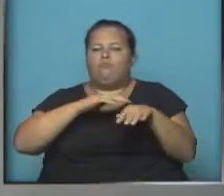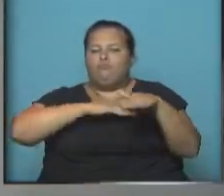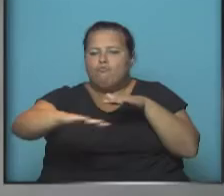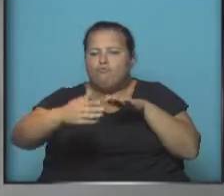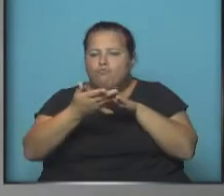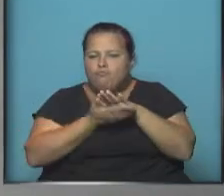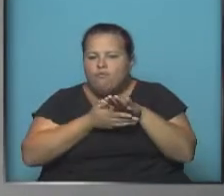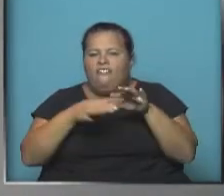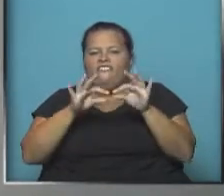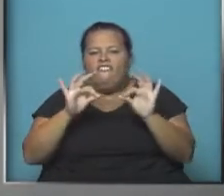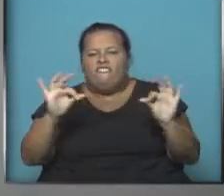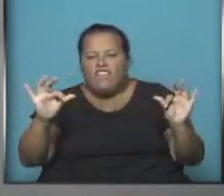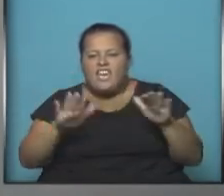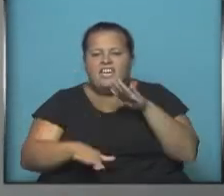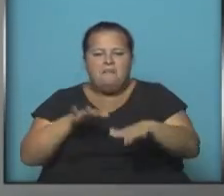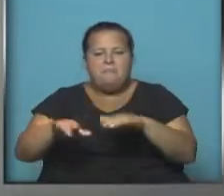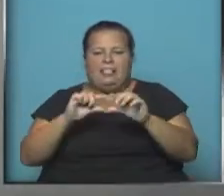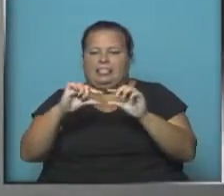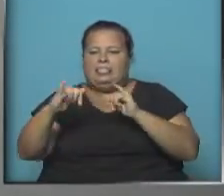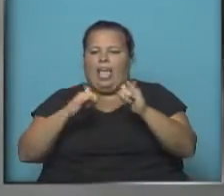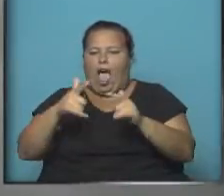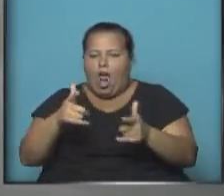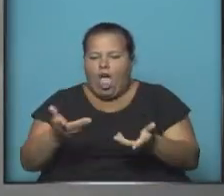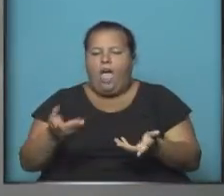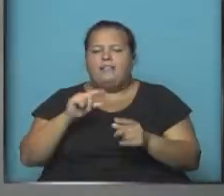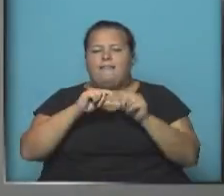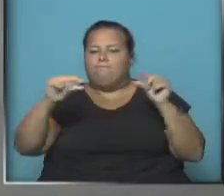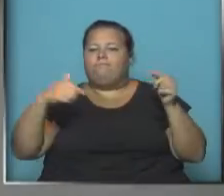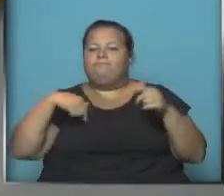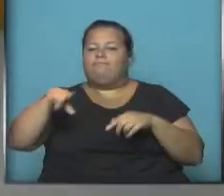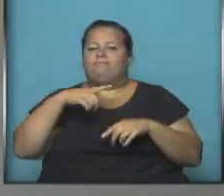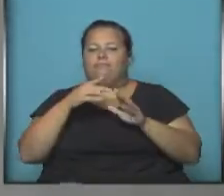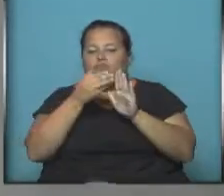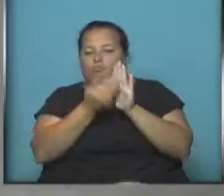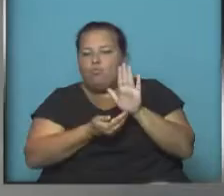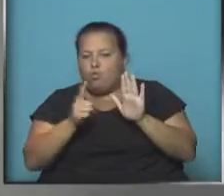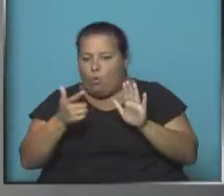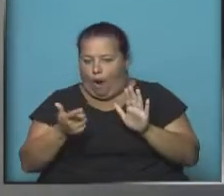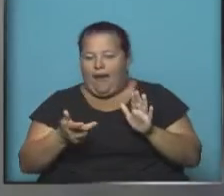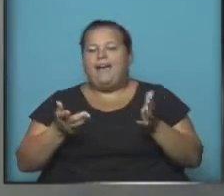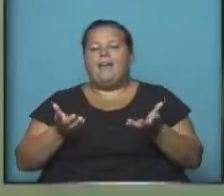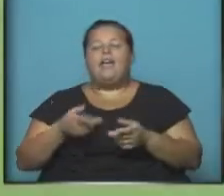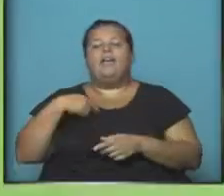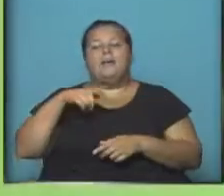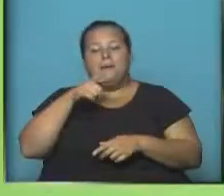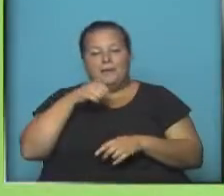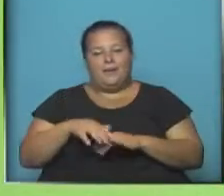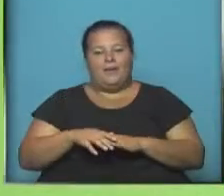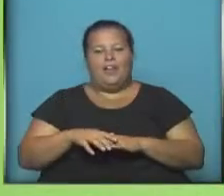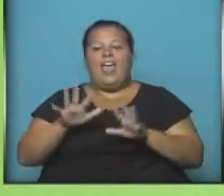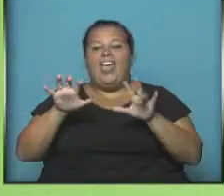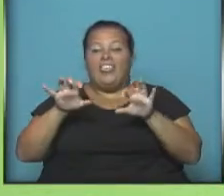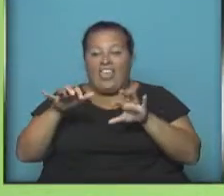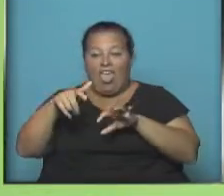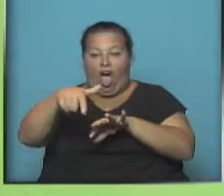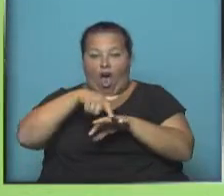es demasiado finita, plana, no tiene nada de taco. Y aparte nosotros ejercitamos. No tiene arco. A mí me pasa que el dedo, los dedos donde